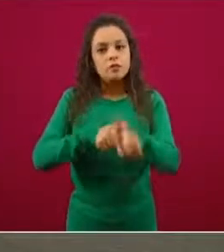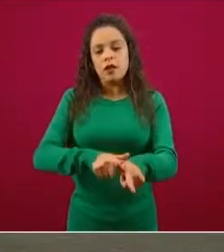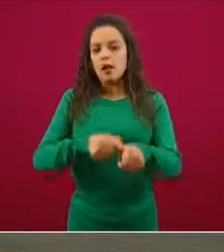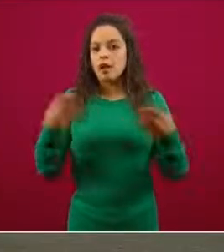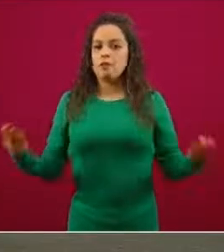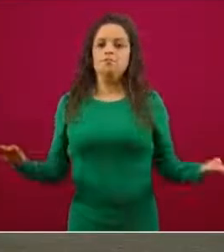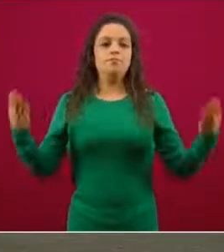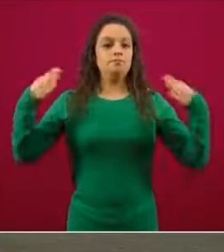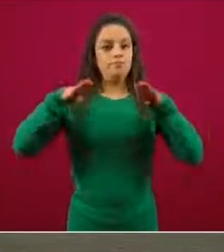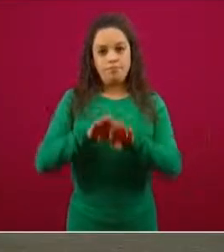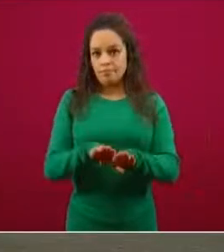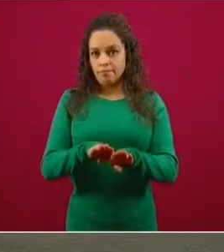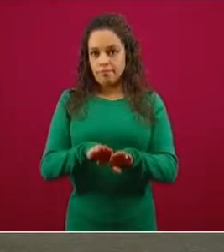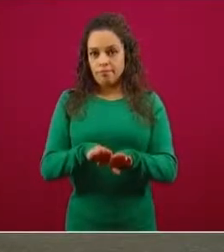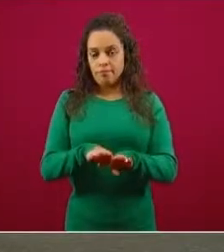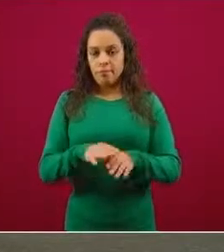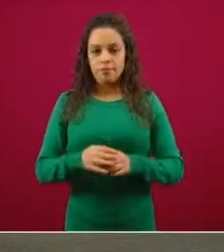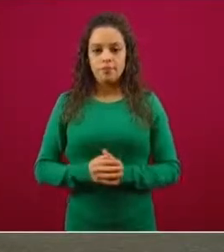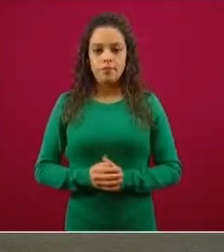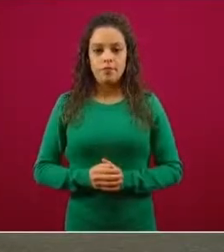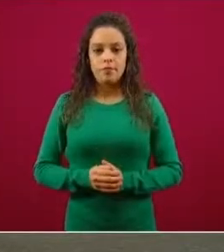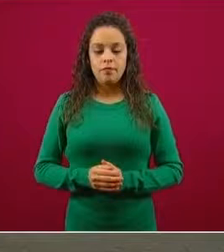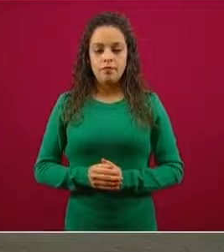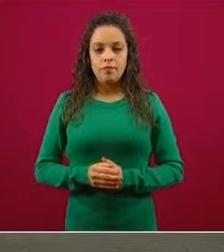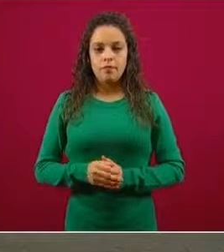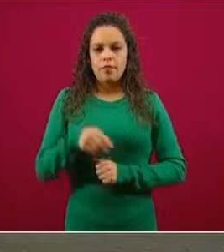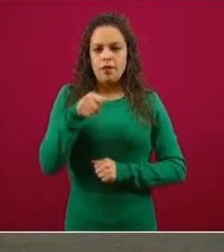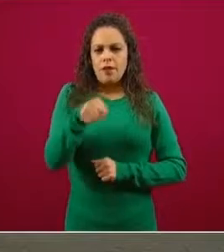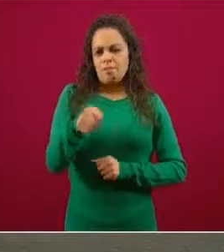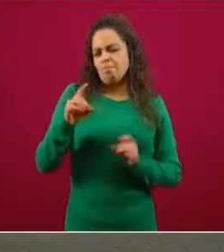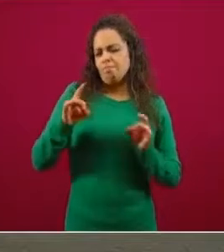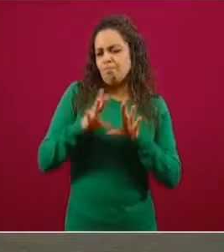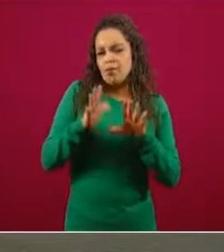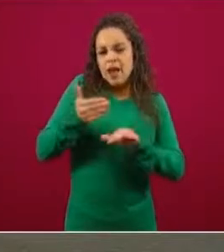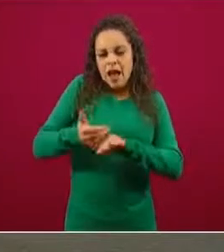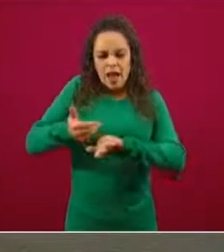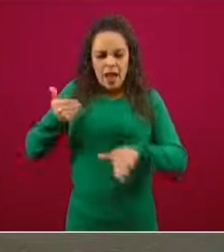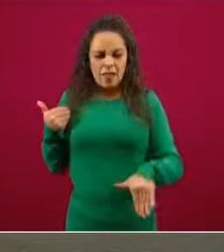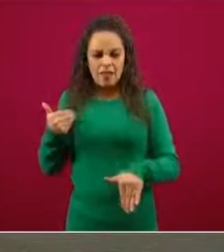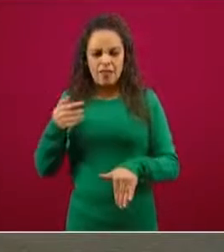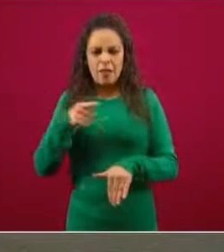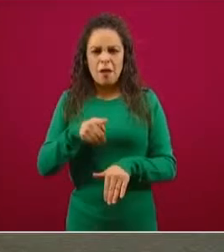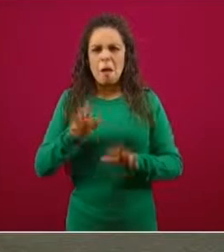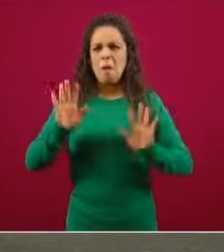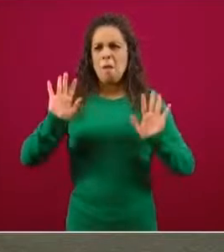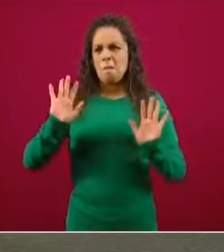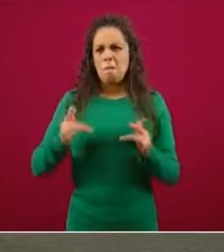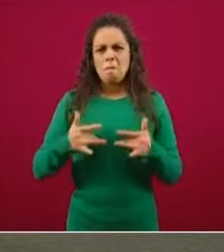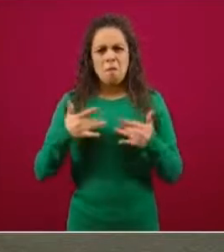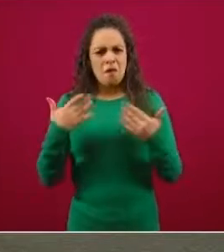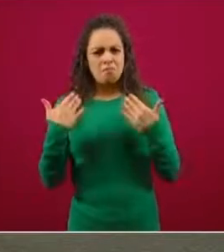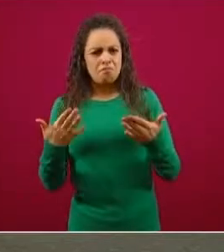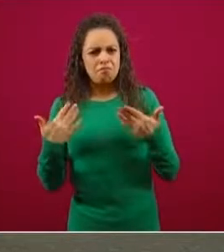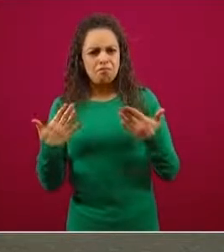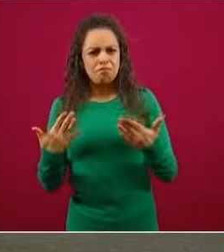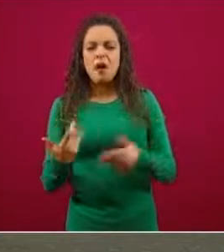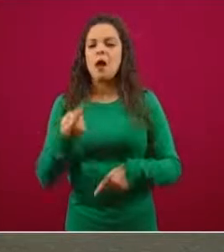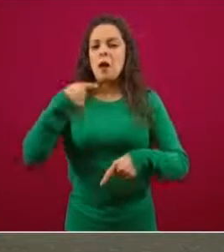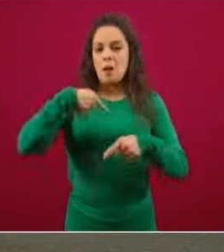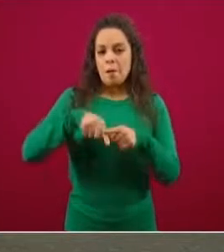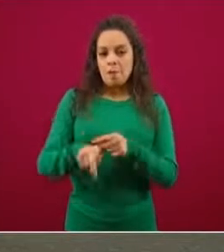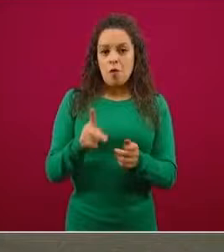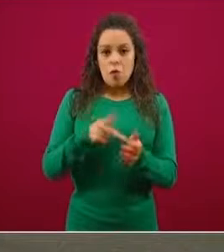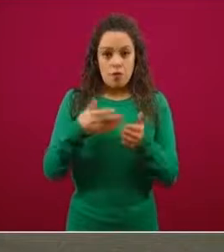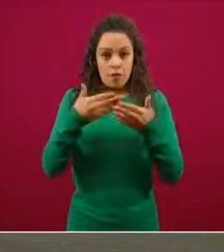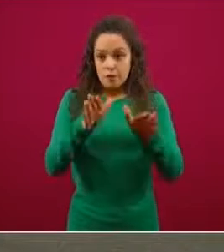¿qué pasaría si se suspenden anticipadamente las intervenciones? Esto regresa hacia arriba. Hay un